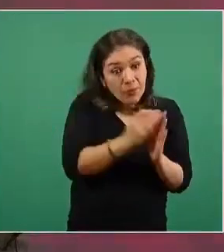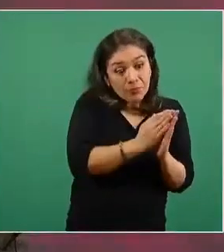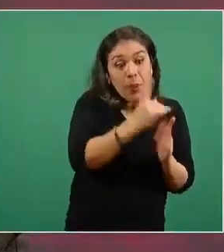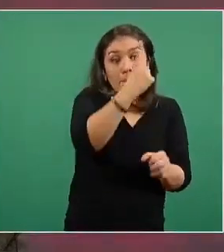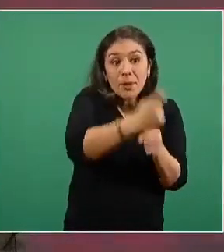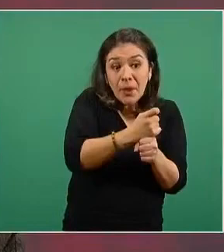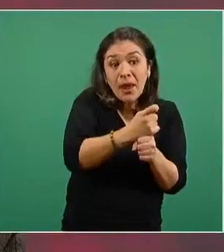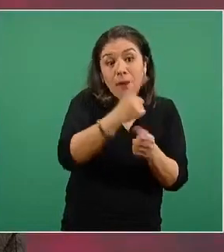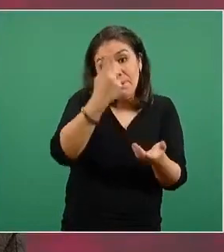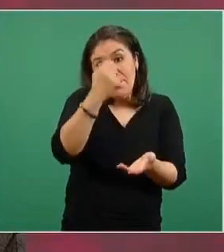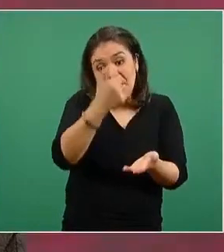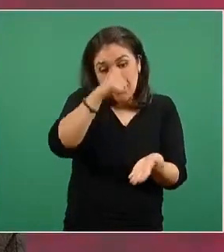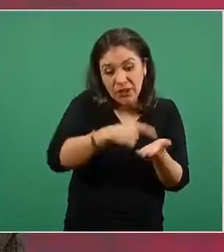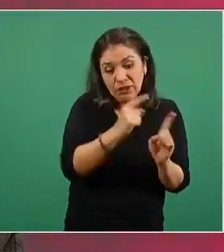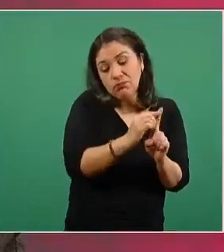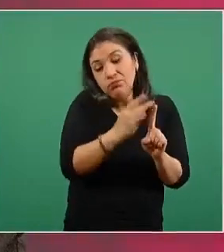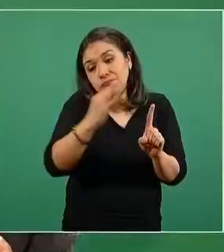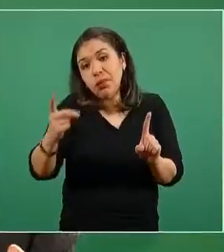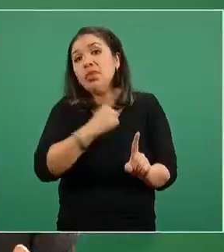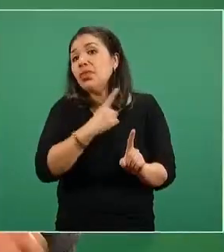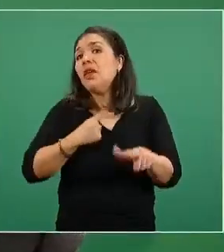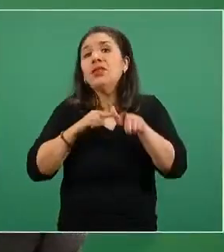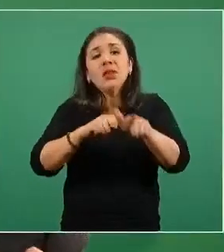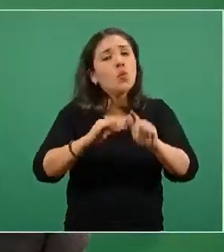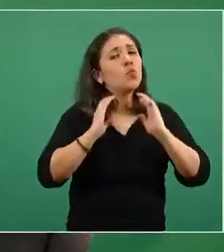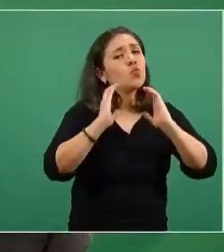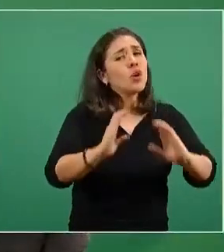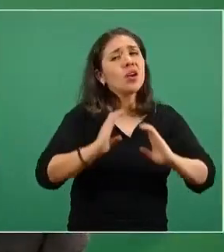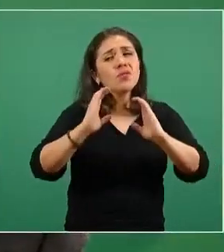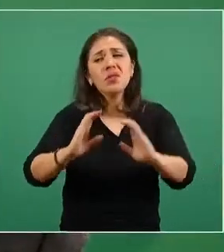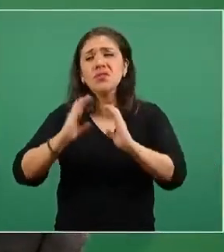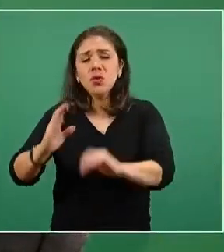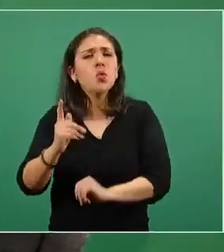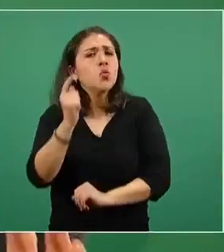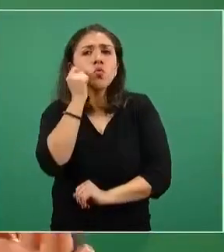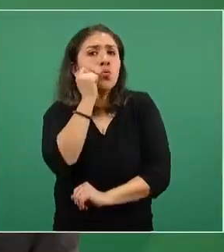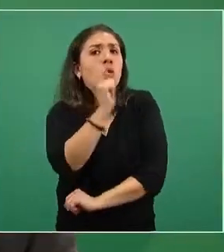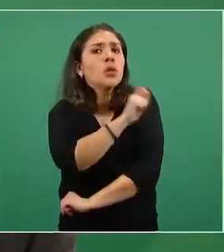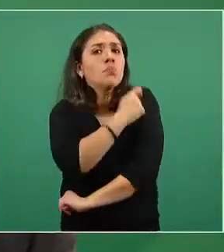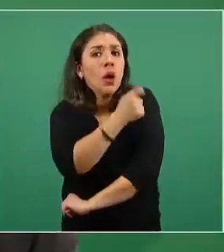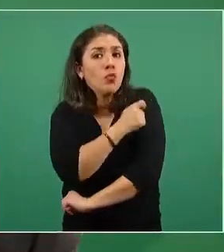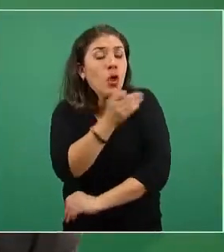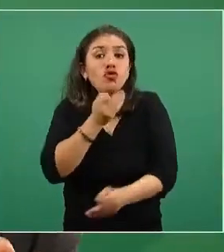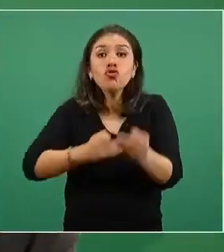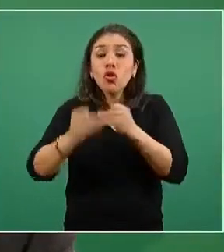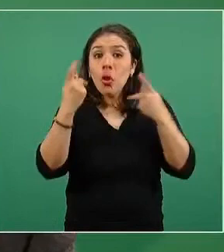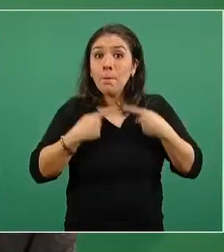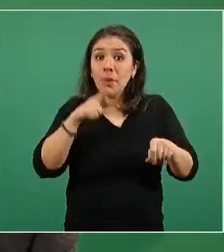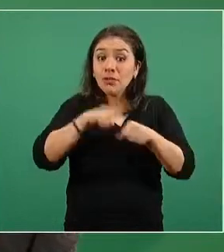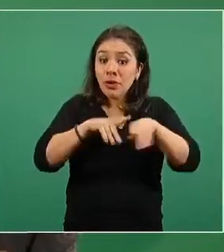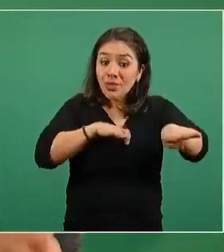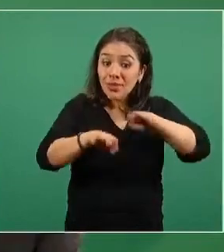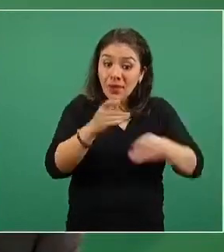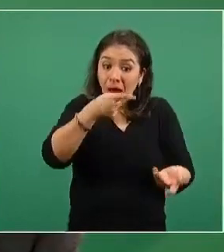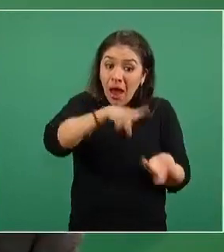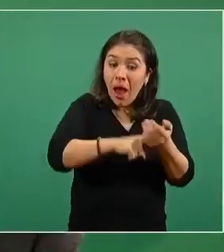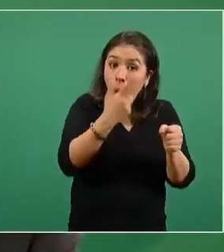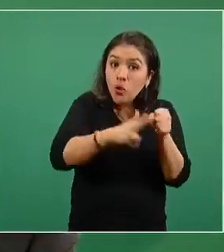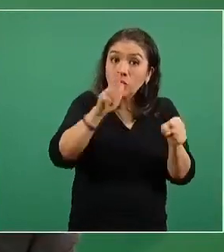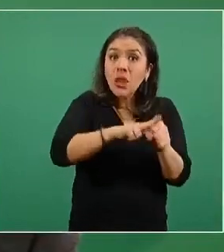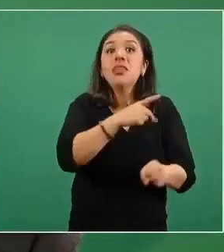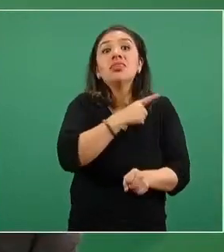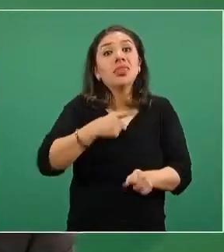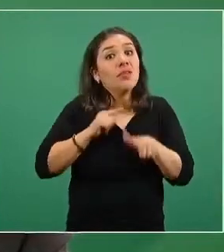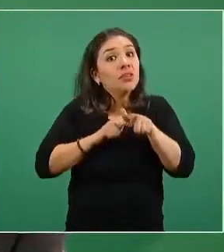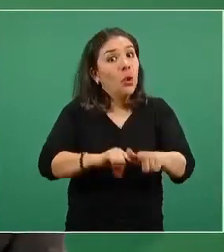hay que seguir con las medidas de protección. Independientemente de la vacunación, todo personal clínico debe tener las